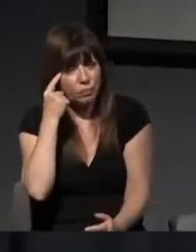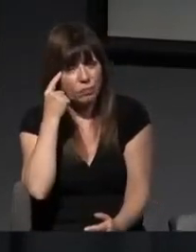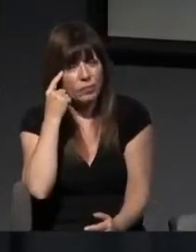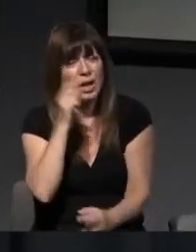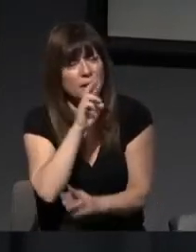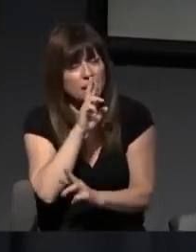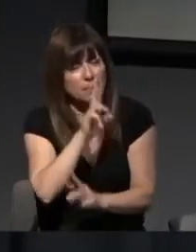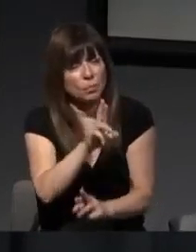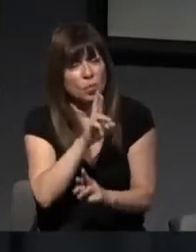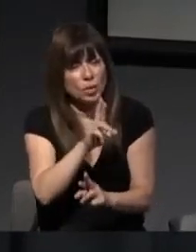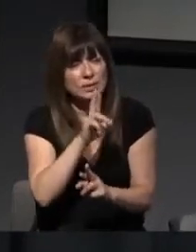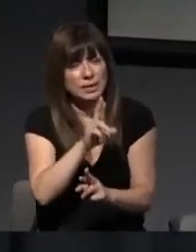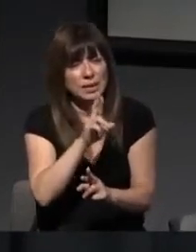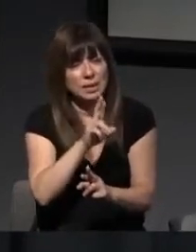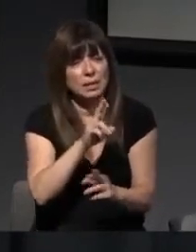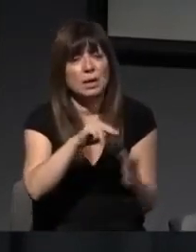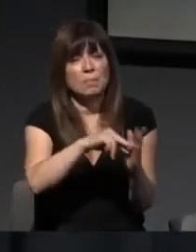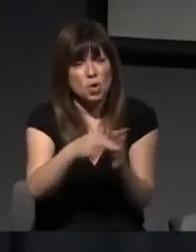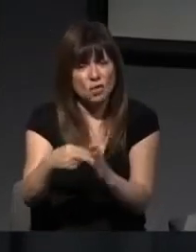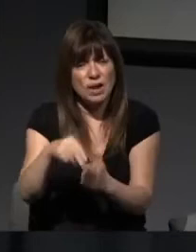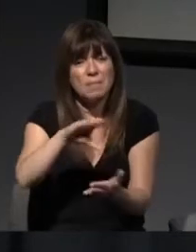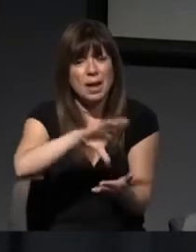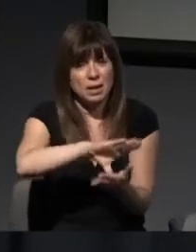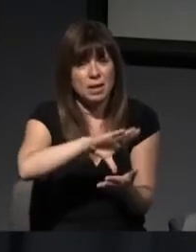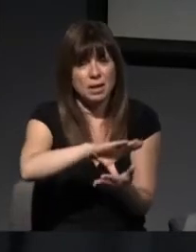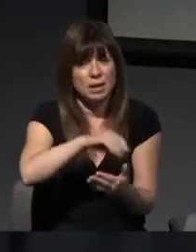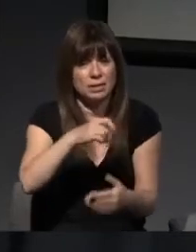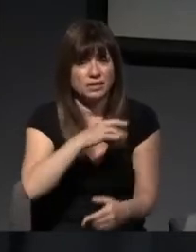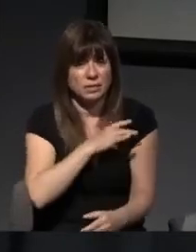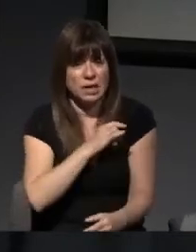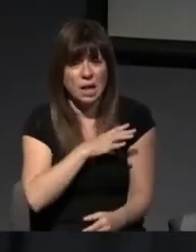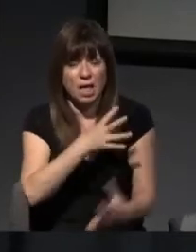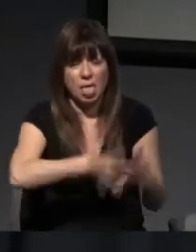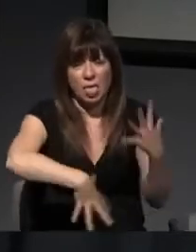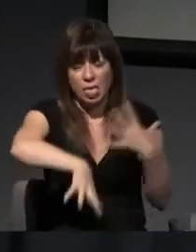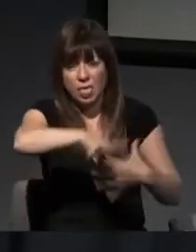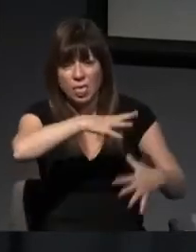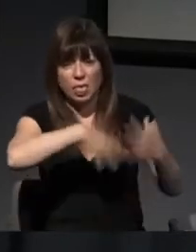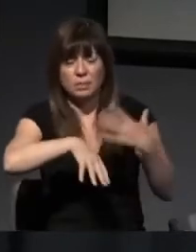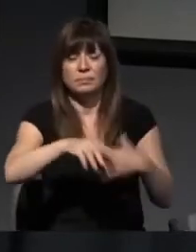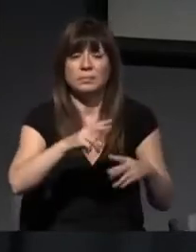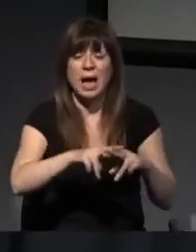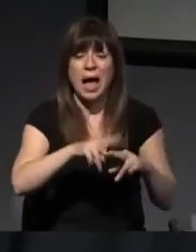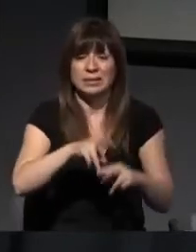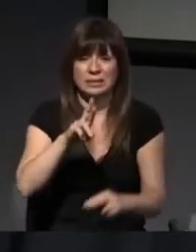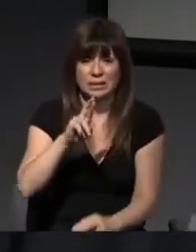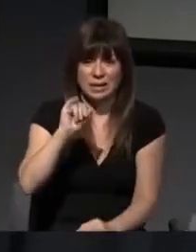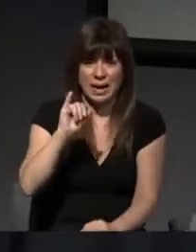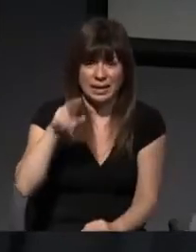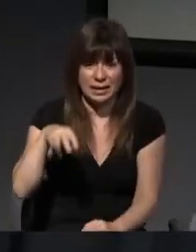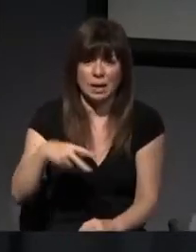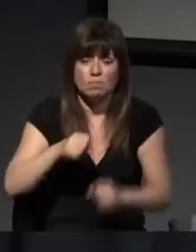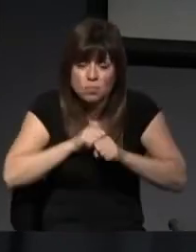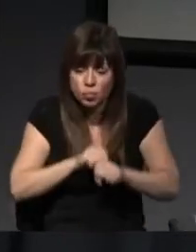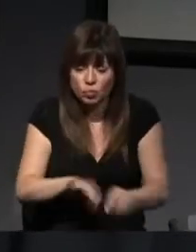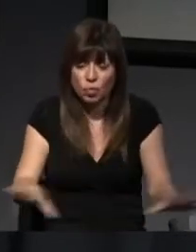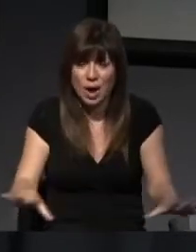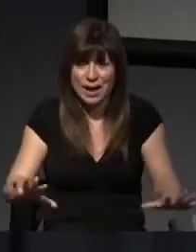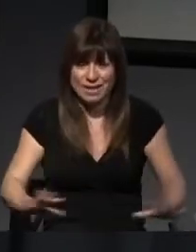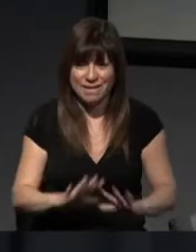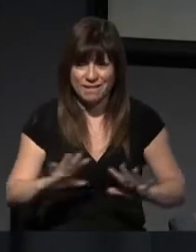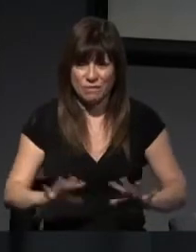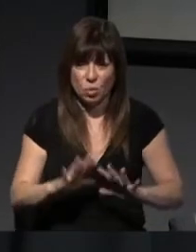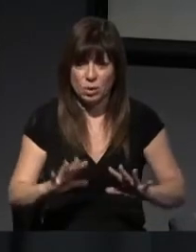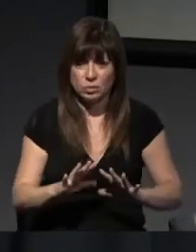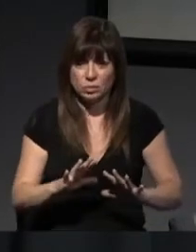respuesta a la contingencia, a la encrucijada que vive Chile, lo que hace la RAIN es tenemos que duplicar el esfuerzo, porque realmente lo que es